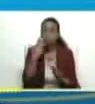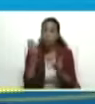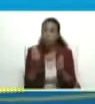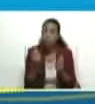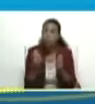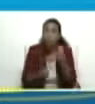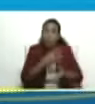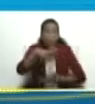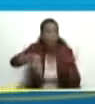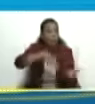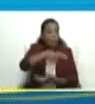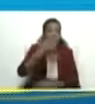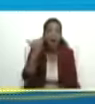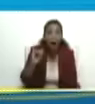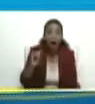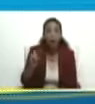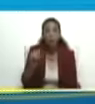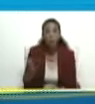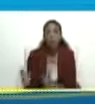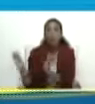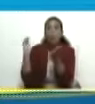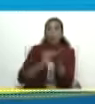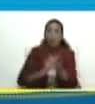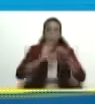Hay muchos problemas todavía por remontar.